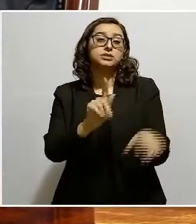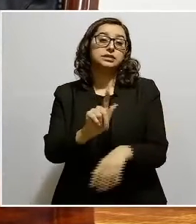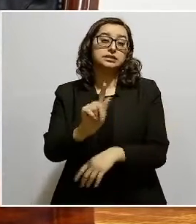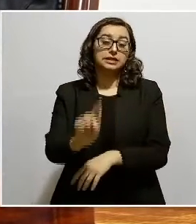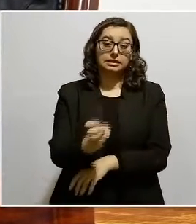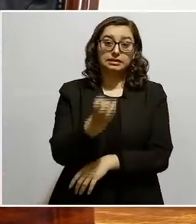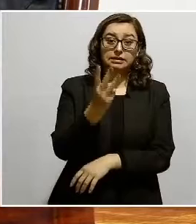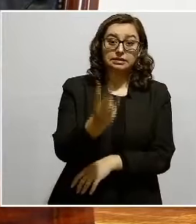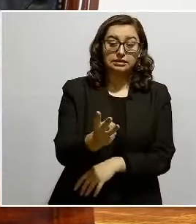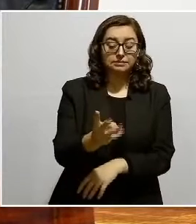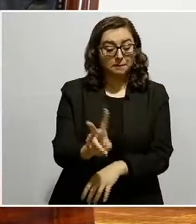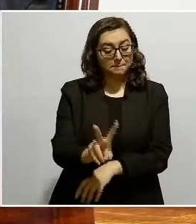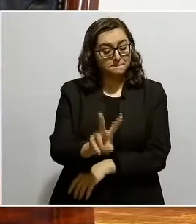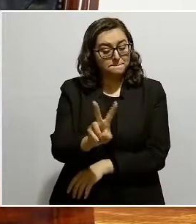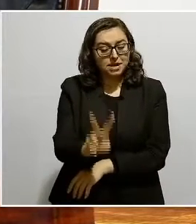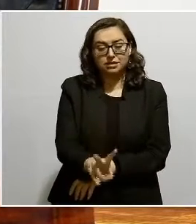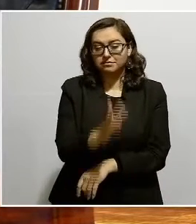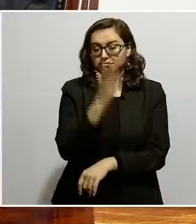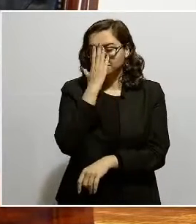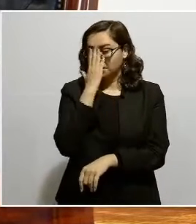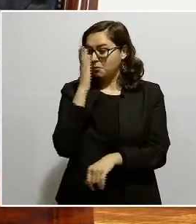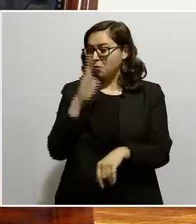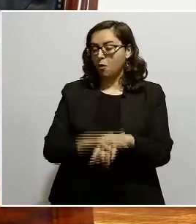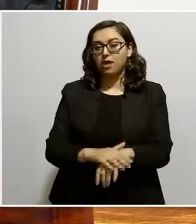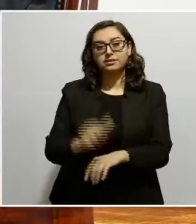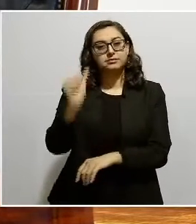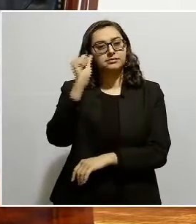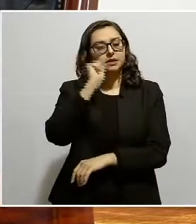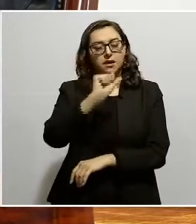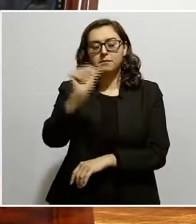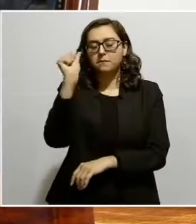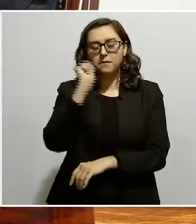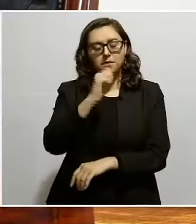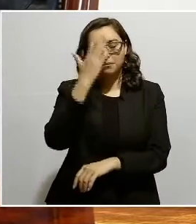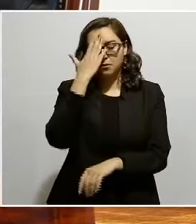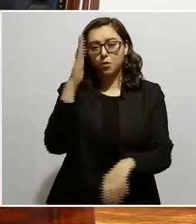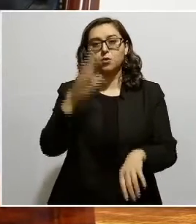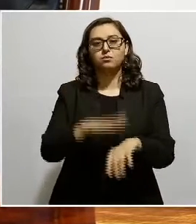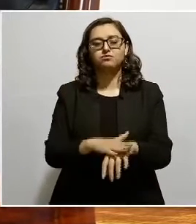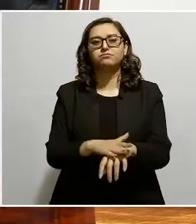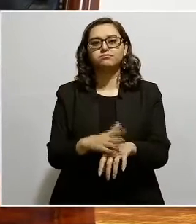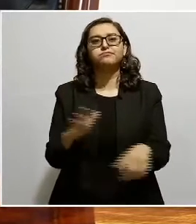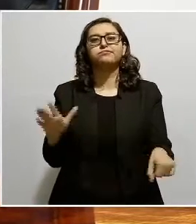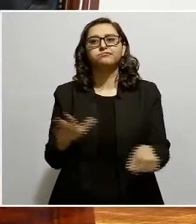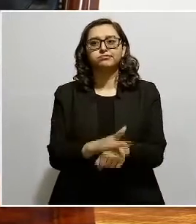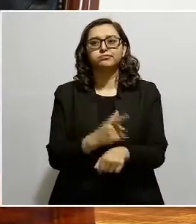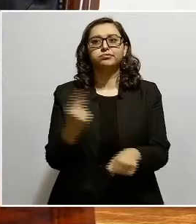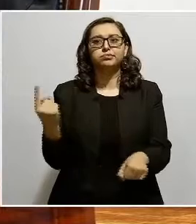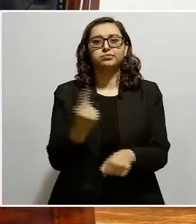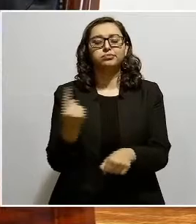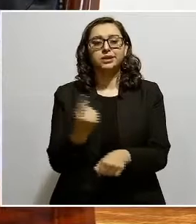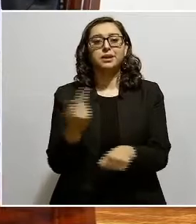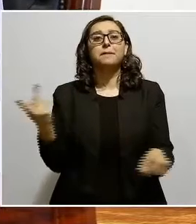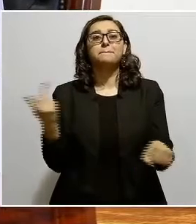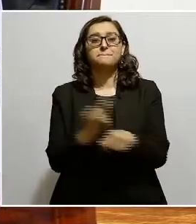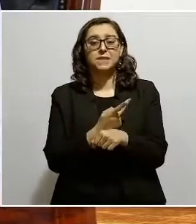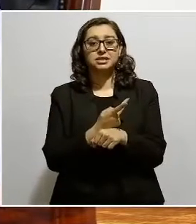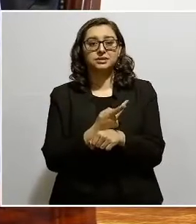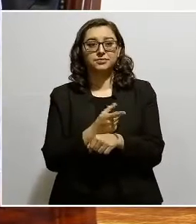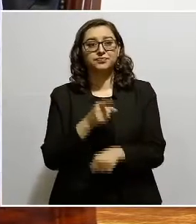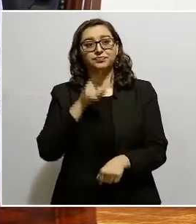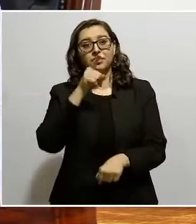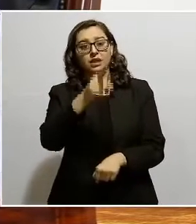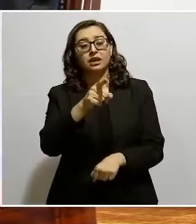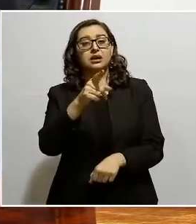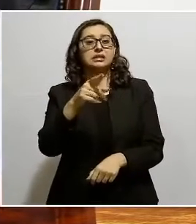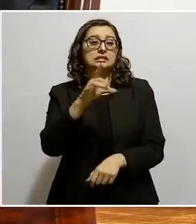me marcó para siempre, porque sentí a profundidad la desdicha del golpe de Estado contra el presidente